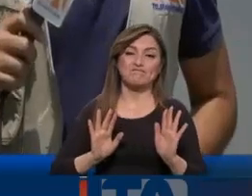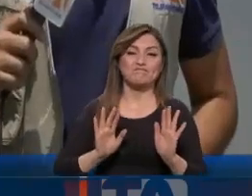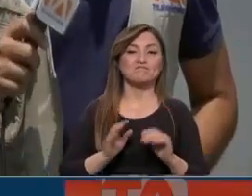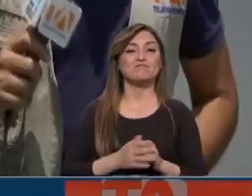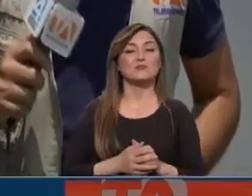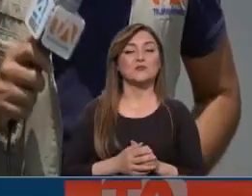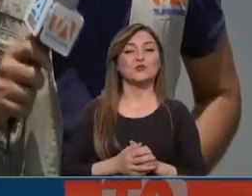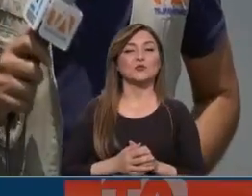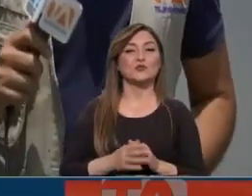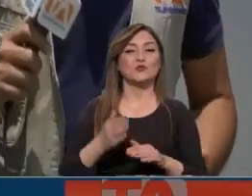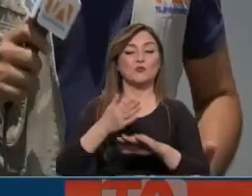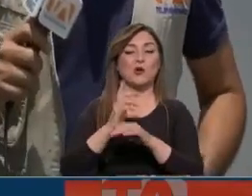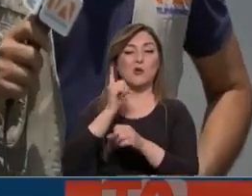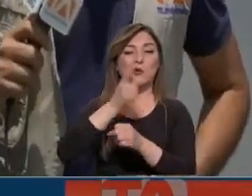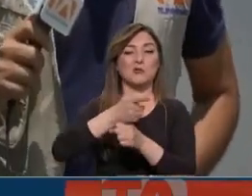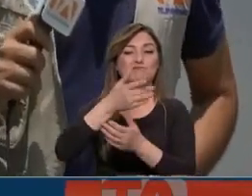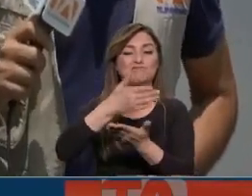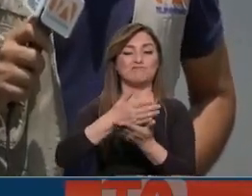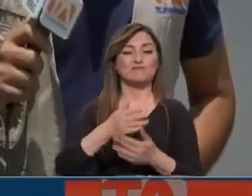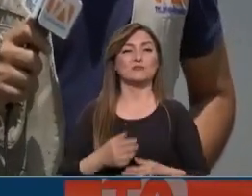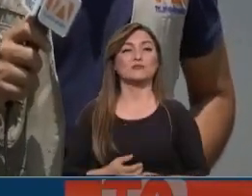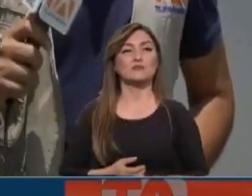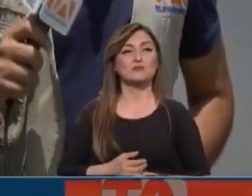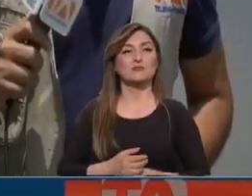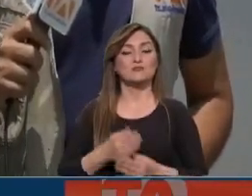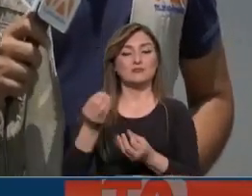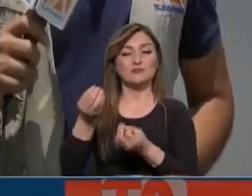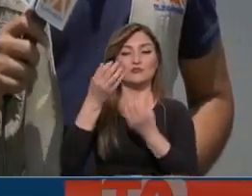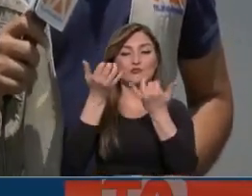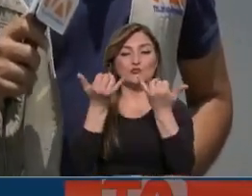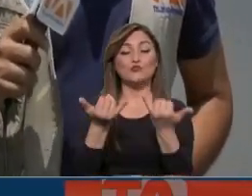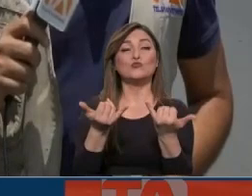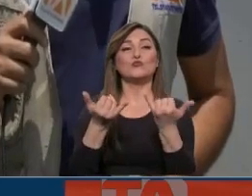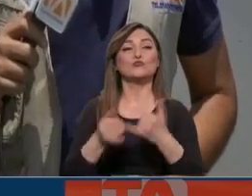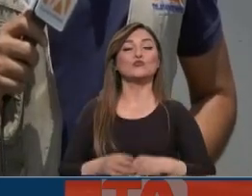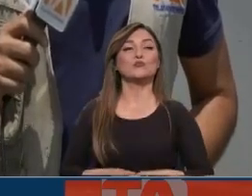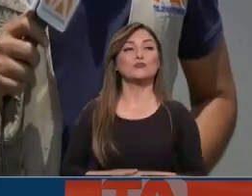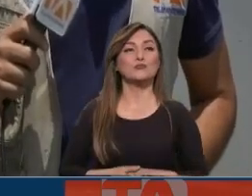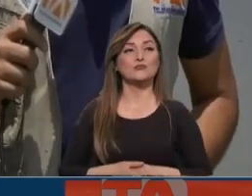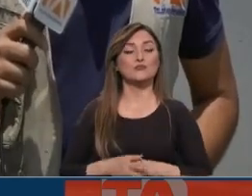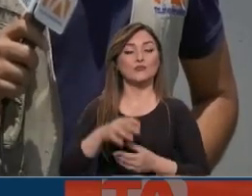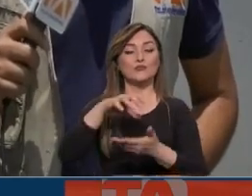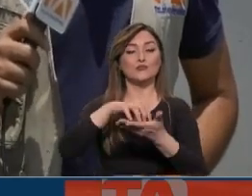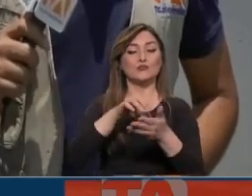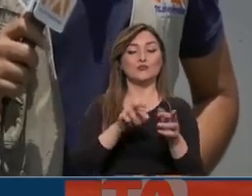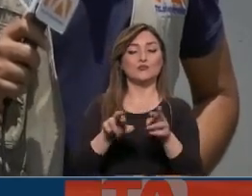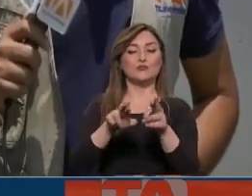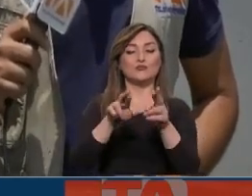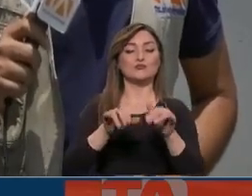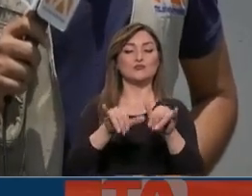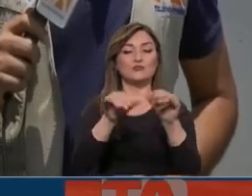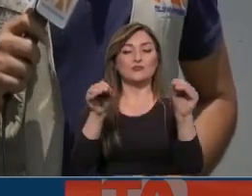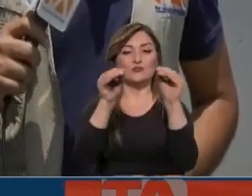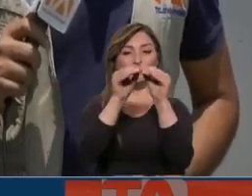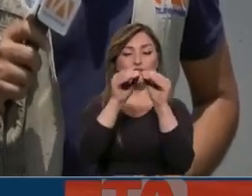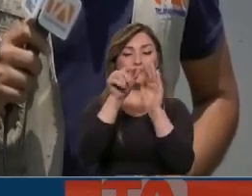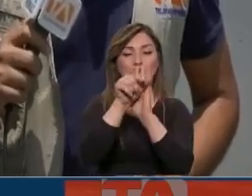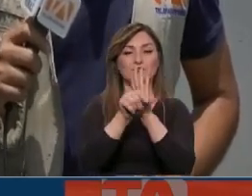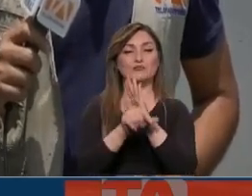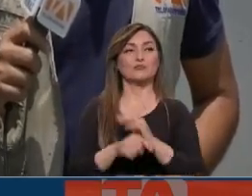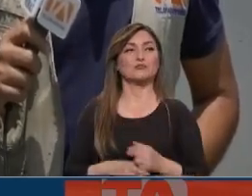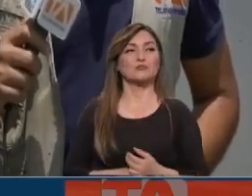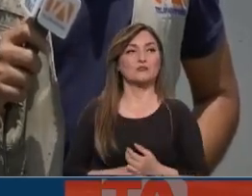será suspendida. Esa es la información que tenemos nosotros hasta este momento en la provincia de Los Ríos. Continúen ustedes con más